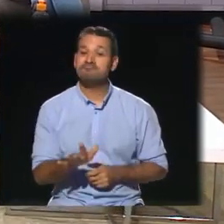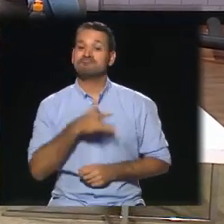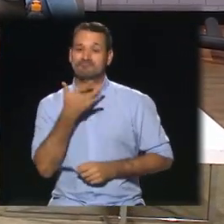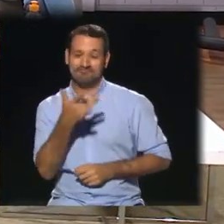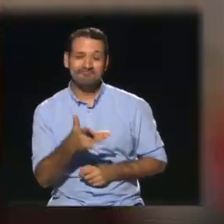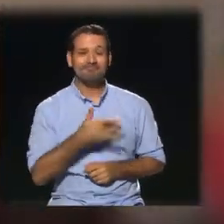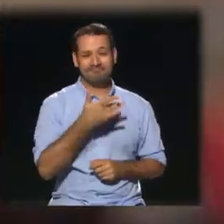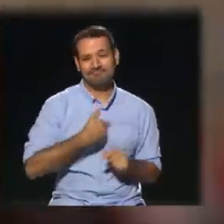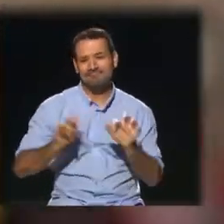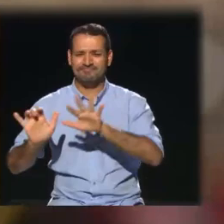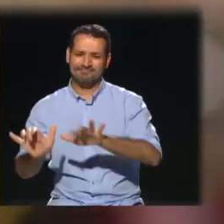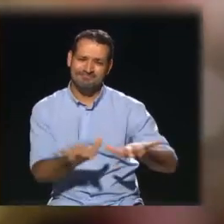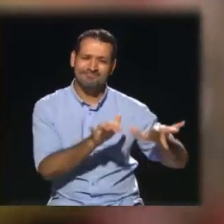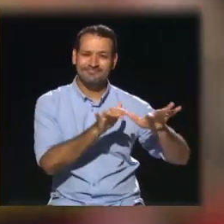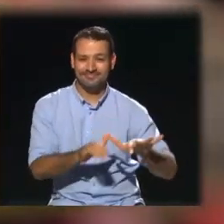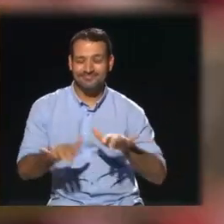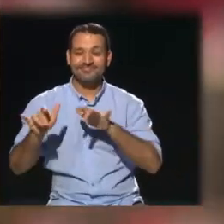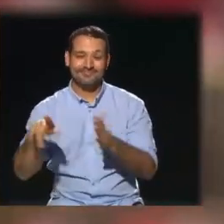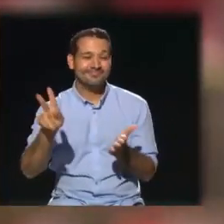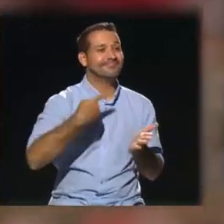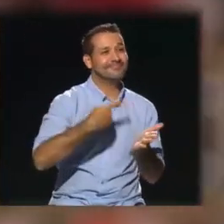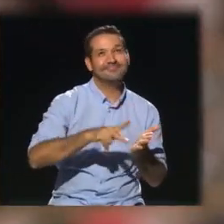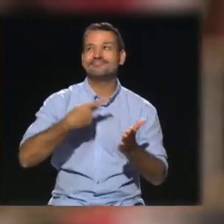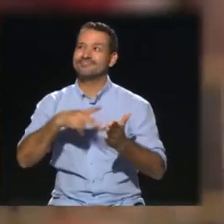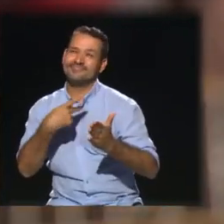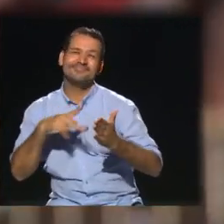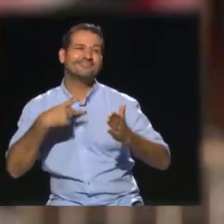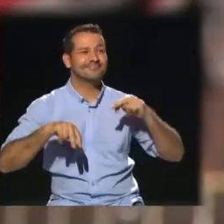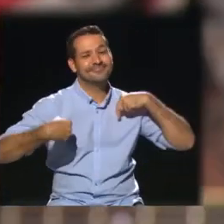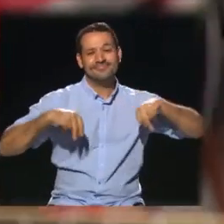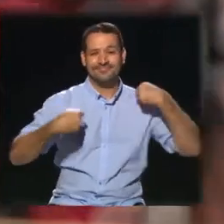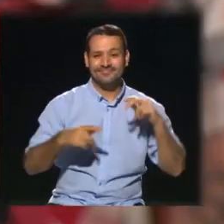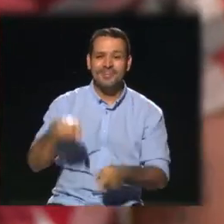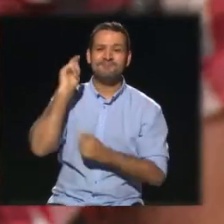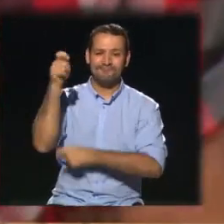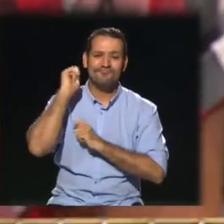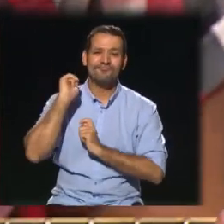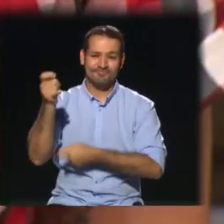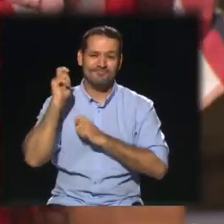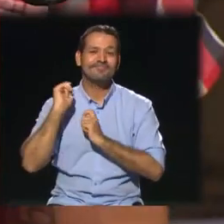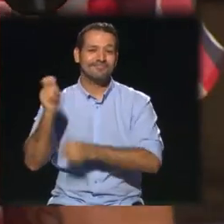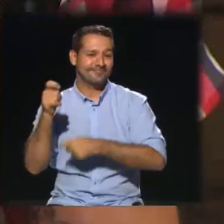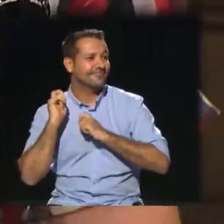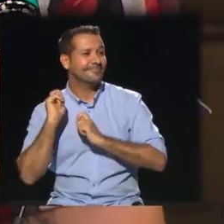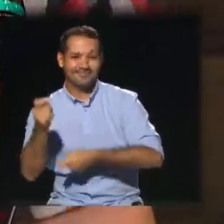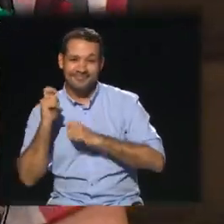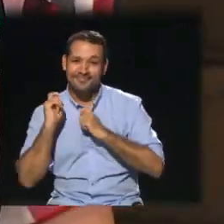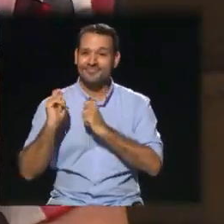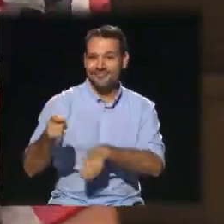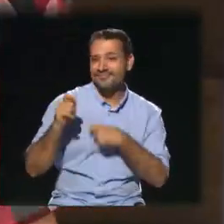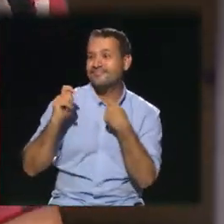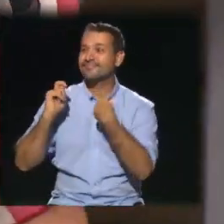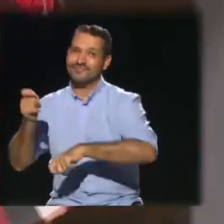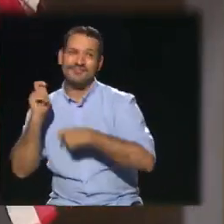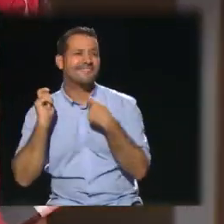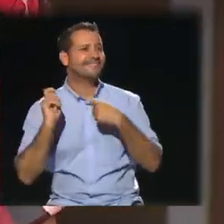bailar. Yo tengo el movimiento y la descarga del timbal. Ya estoy así calado, hoy todo